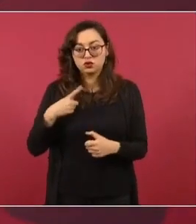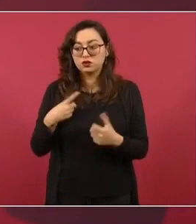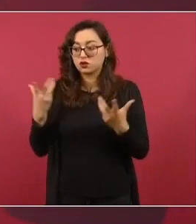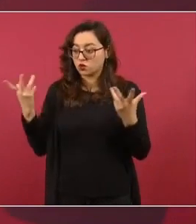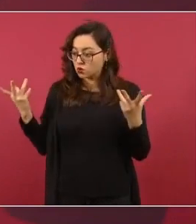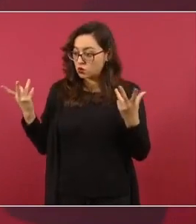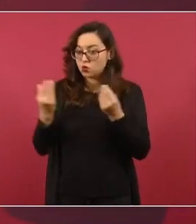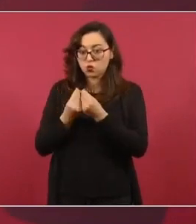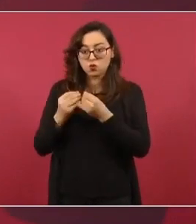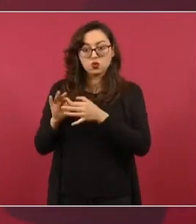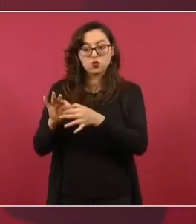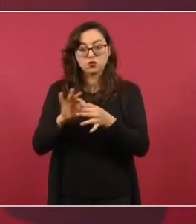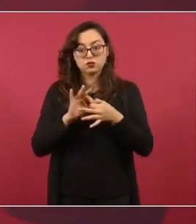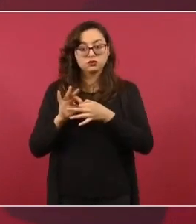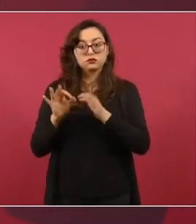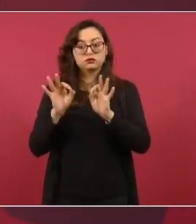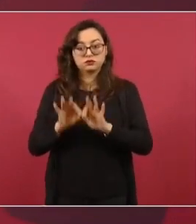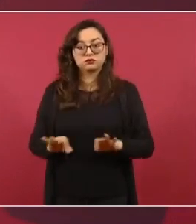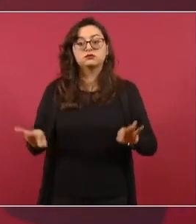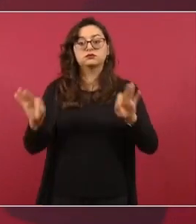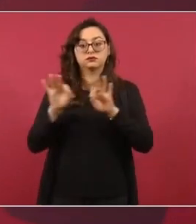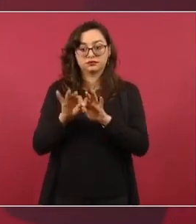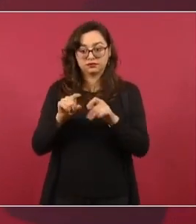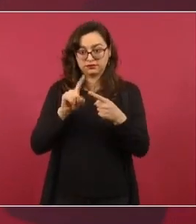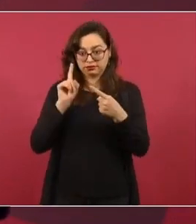Entonces, eso es lo primero,